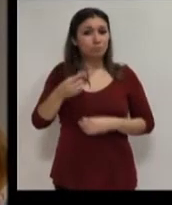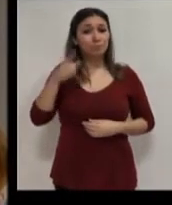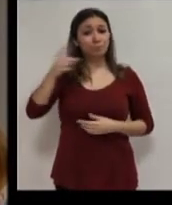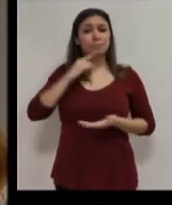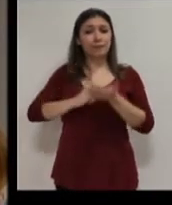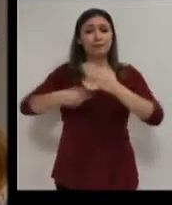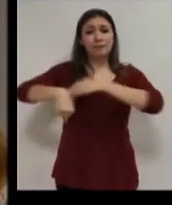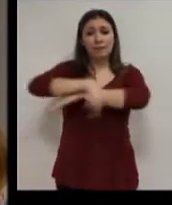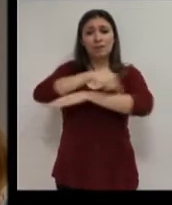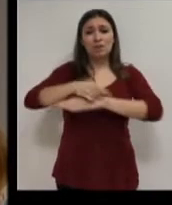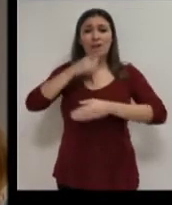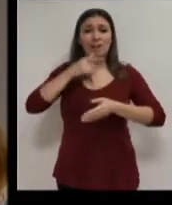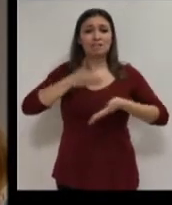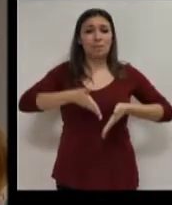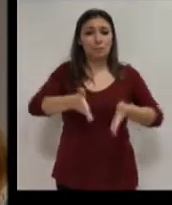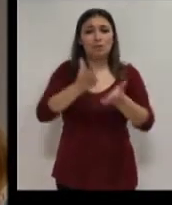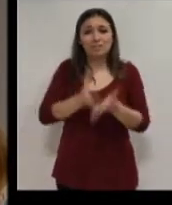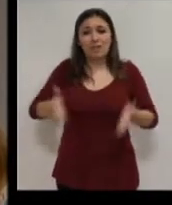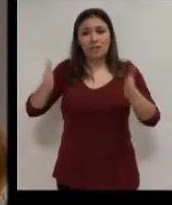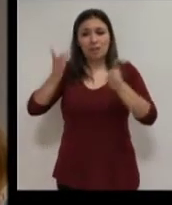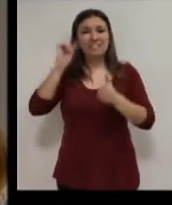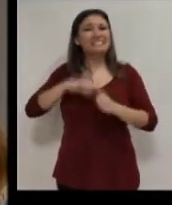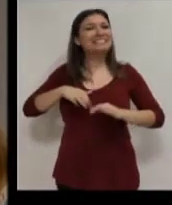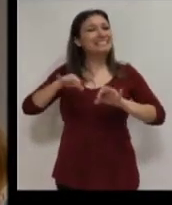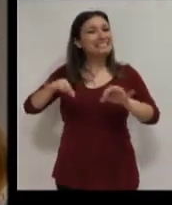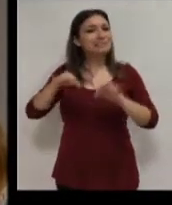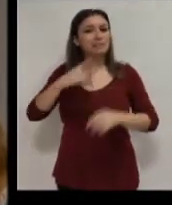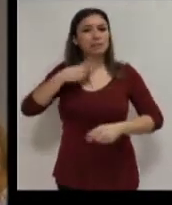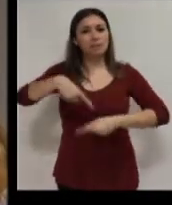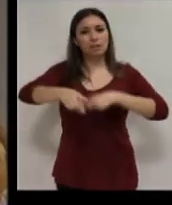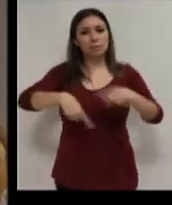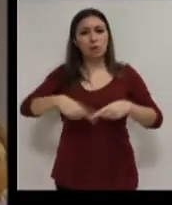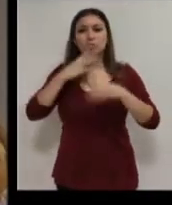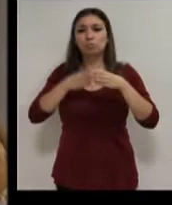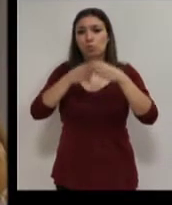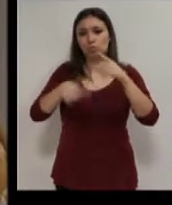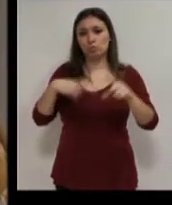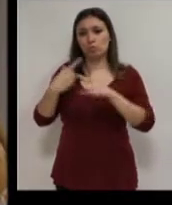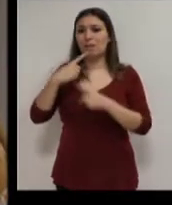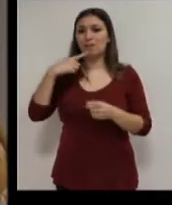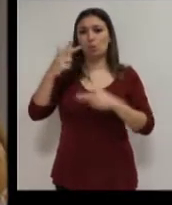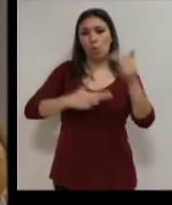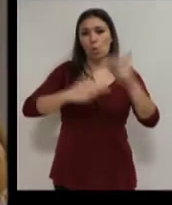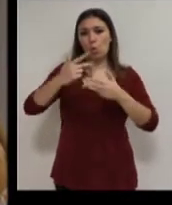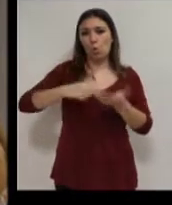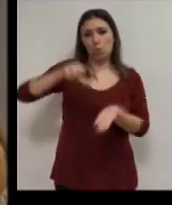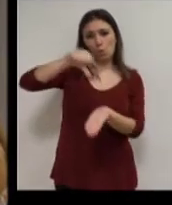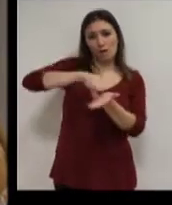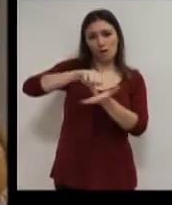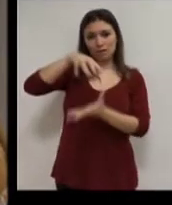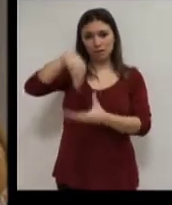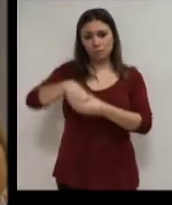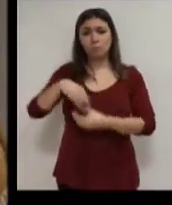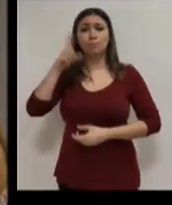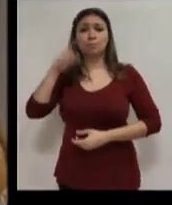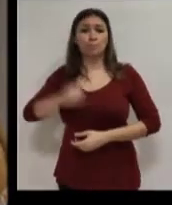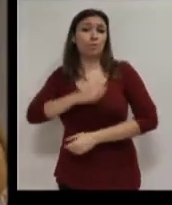José Antonio Cascales, él es ingeniero de caminos, canales y puertos, especialidad además en transportes, puertos y